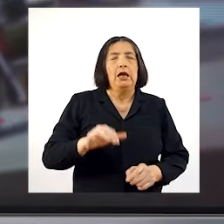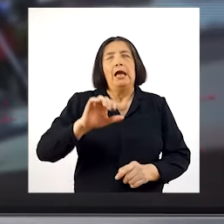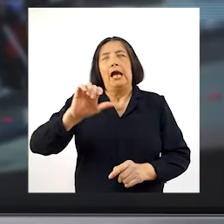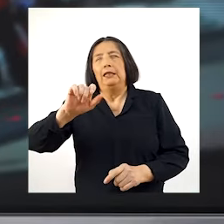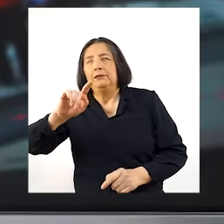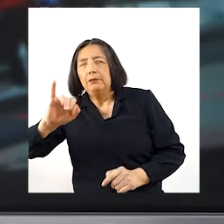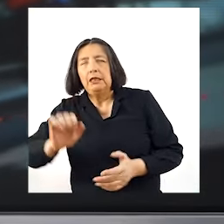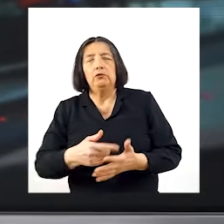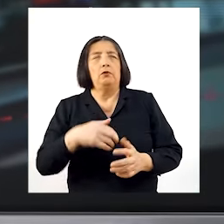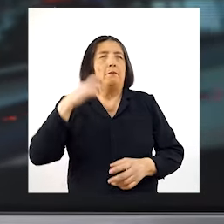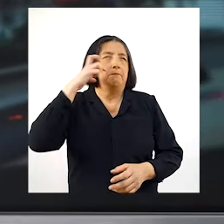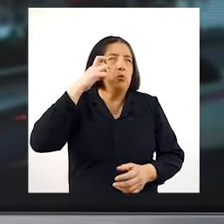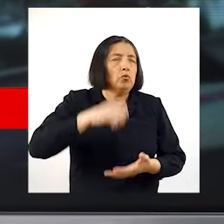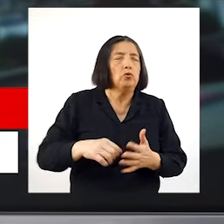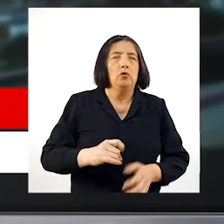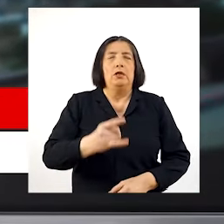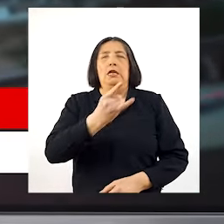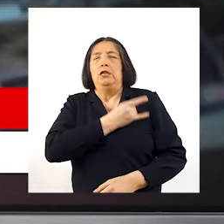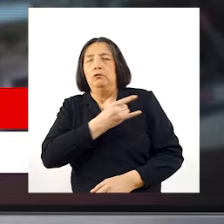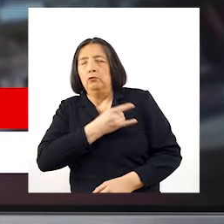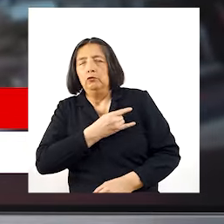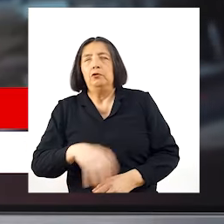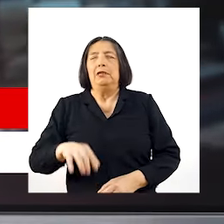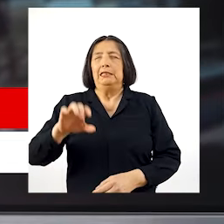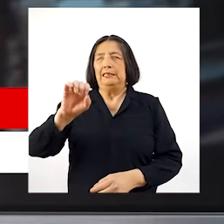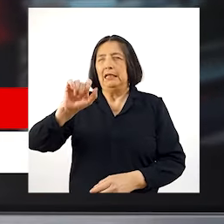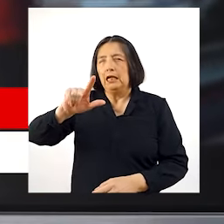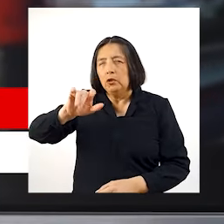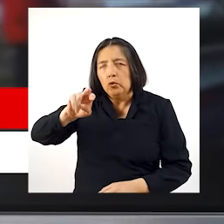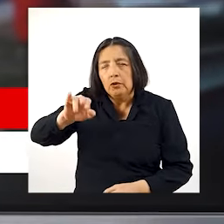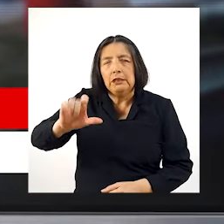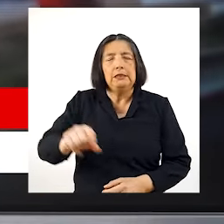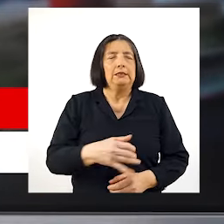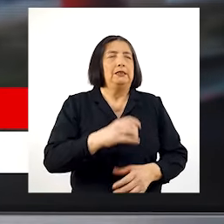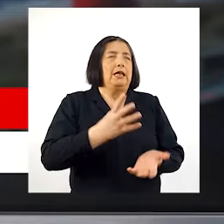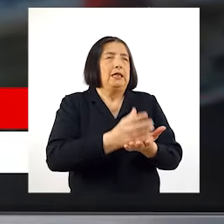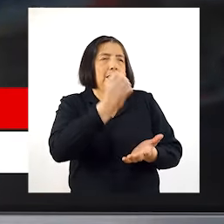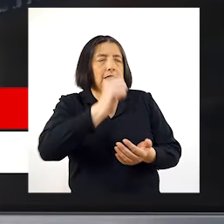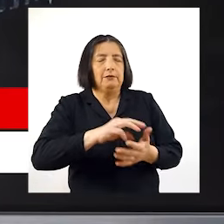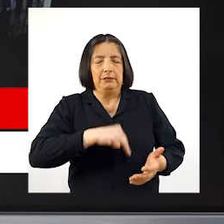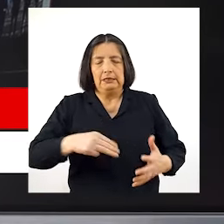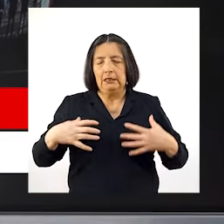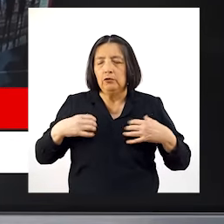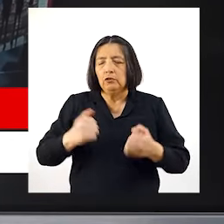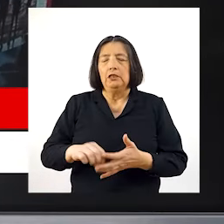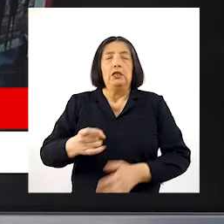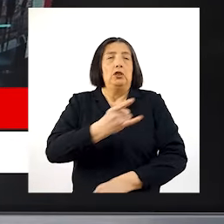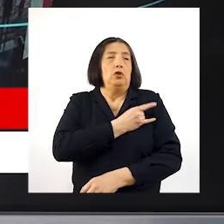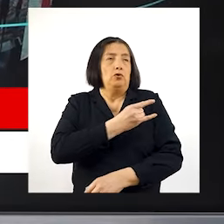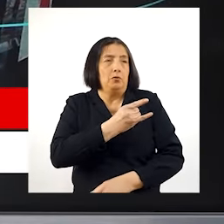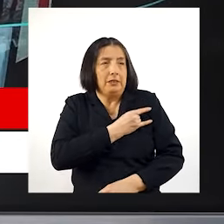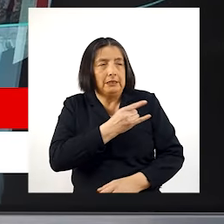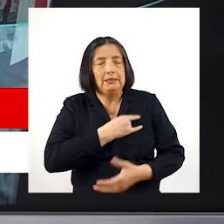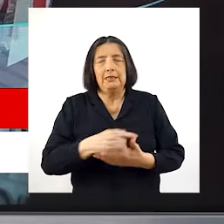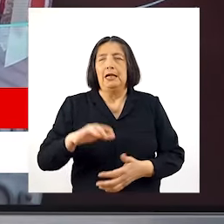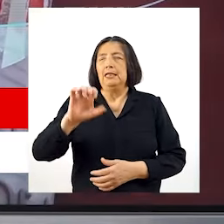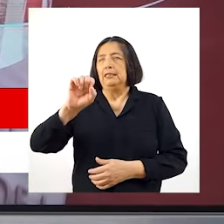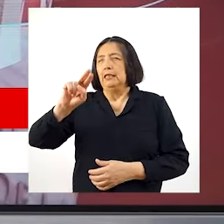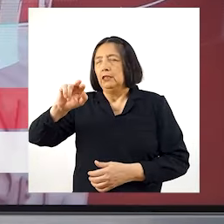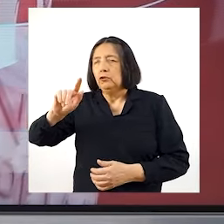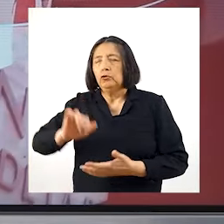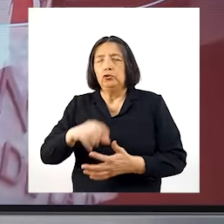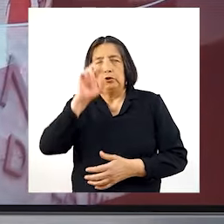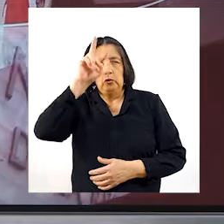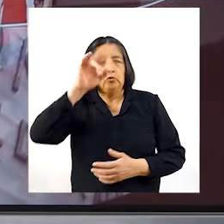Nacional del Antiplano en Puno, la Universidad San Luis Gonzaga de Ica, el Ministerio de Salud, la Universidad Nacional San Antonio Abad de